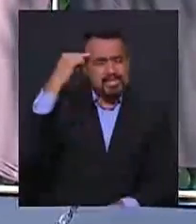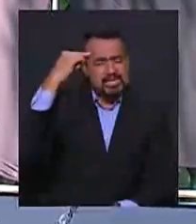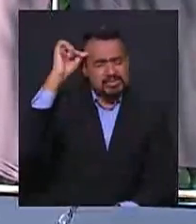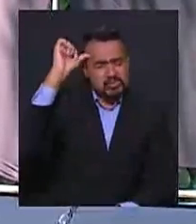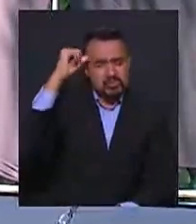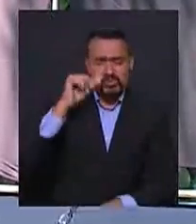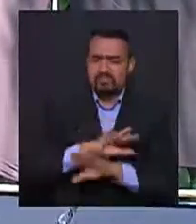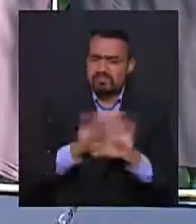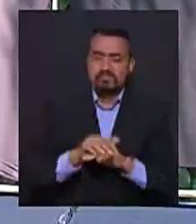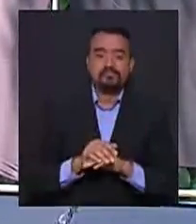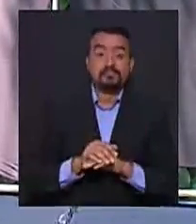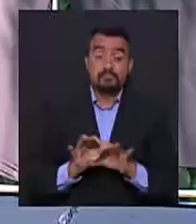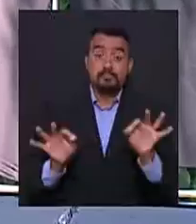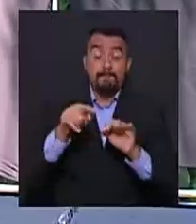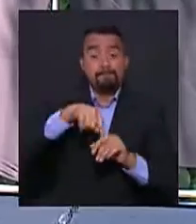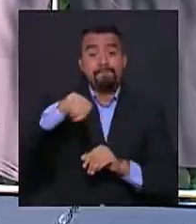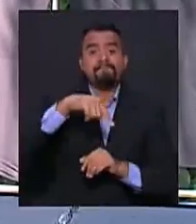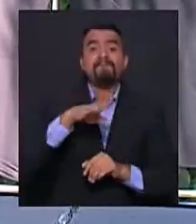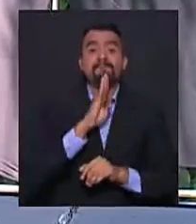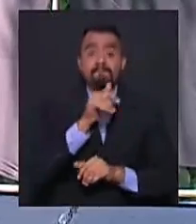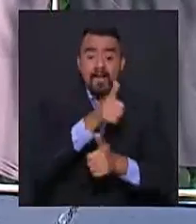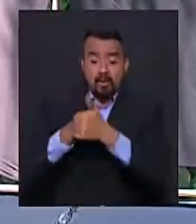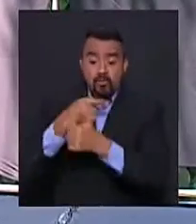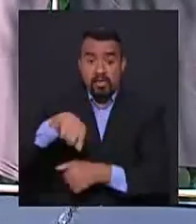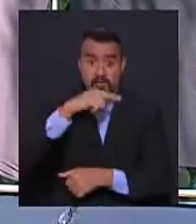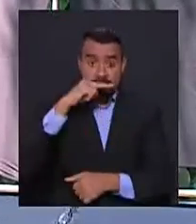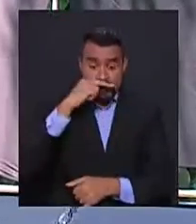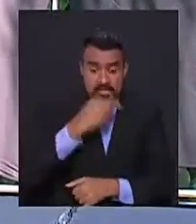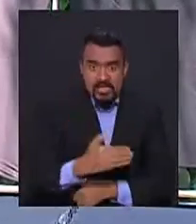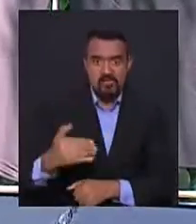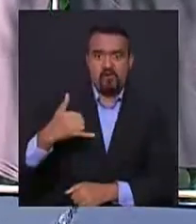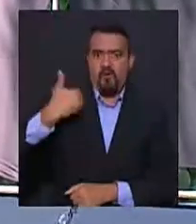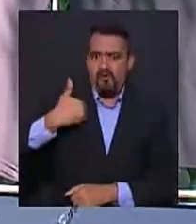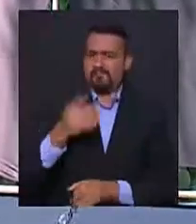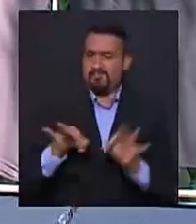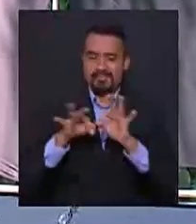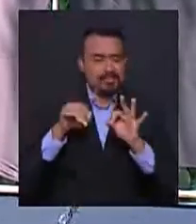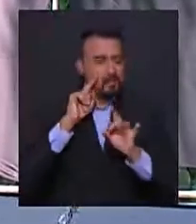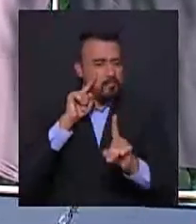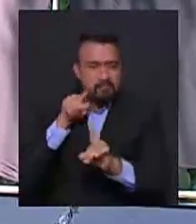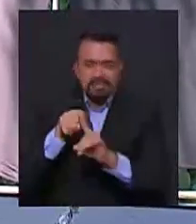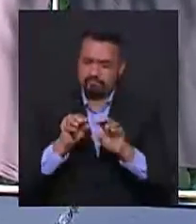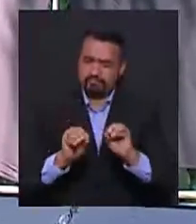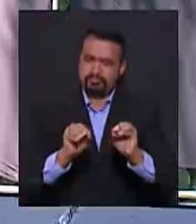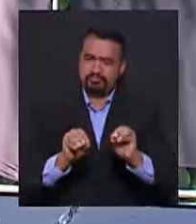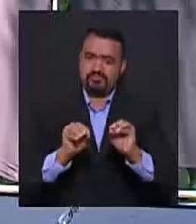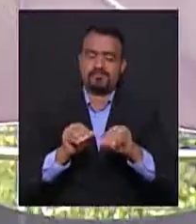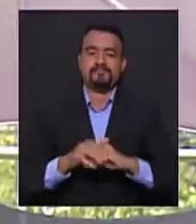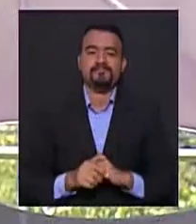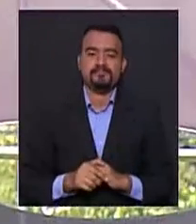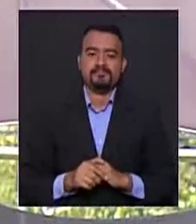narrativa, social e institucional que tenemos con nuestras nuevas generaciones. Por eso tenemos que hablarles de todos